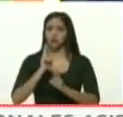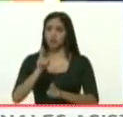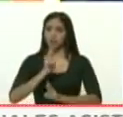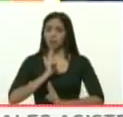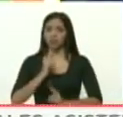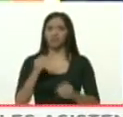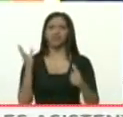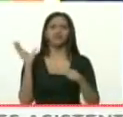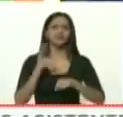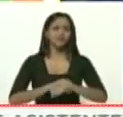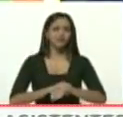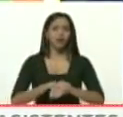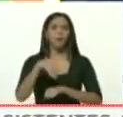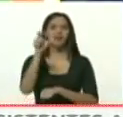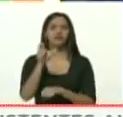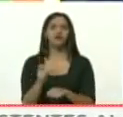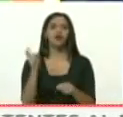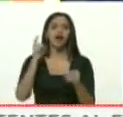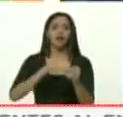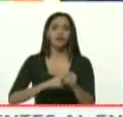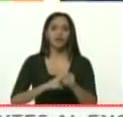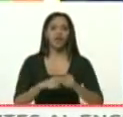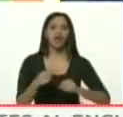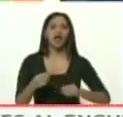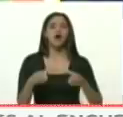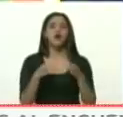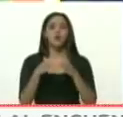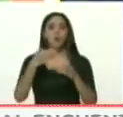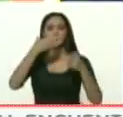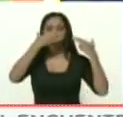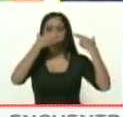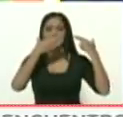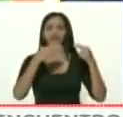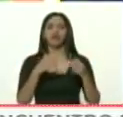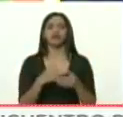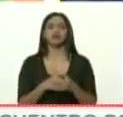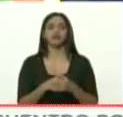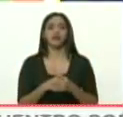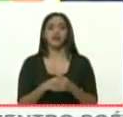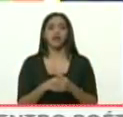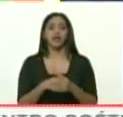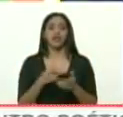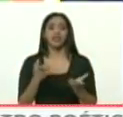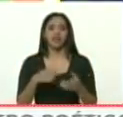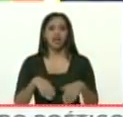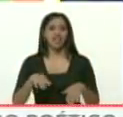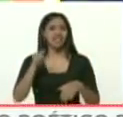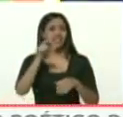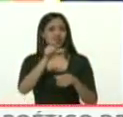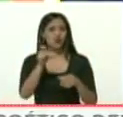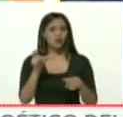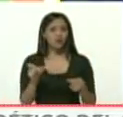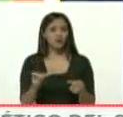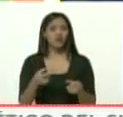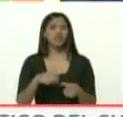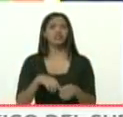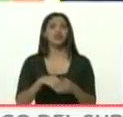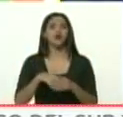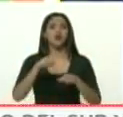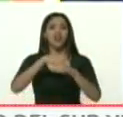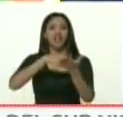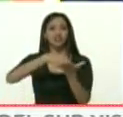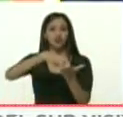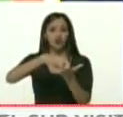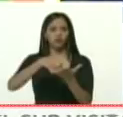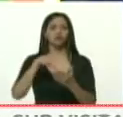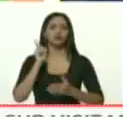de personajes vinculados a grupos paramilitares, específicamente a este grupo de los Rastrojos, y la vinculación que ya también ha